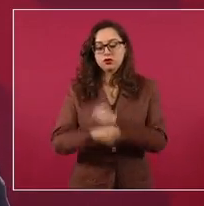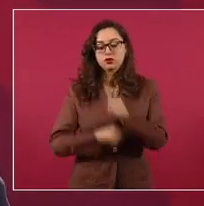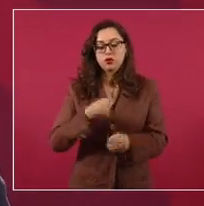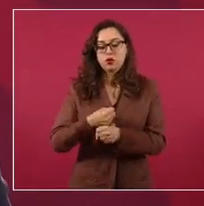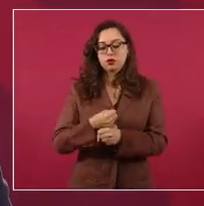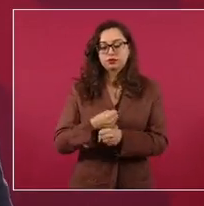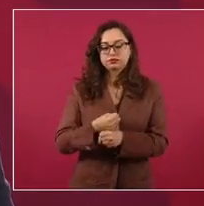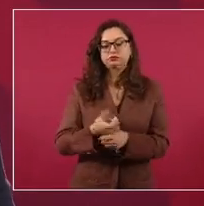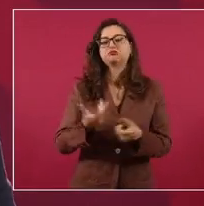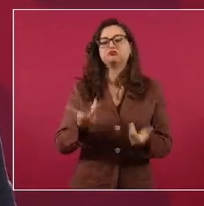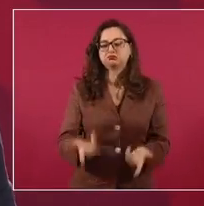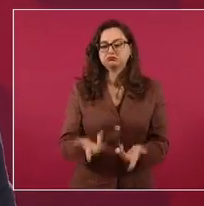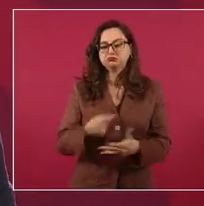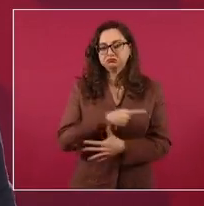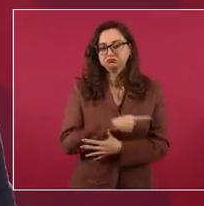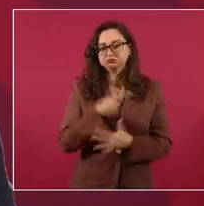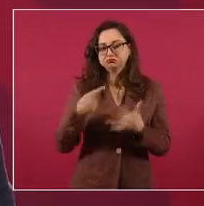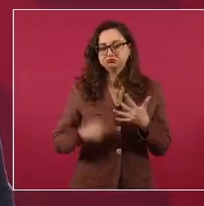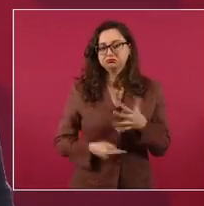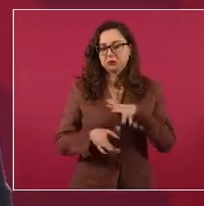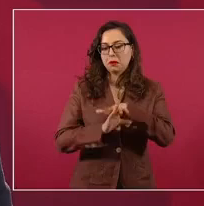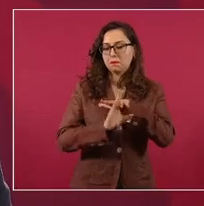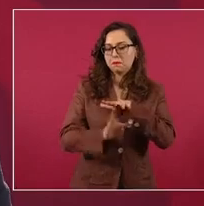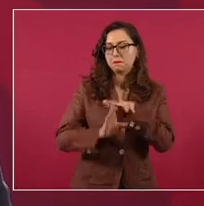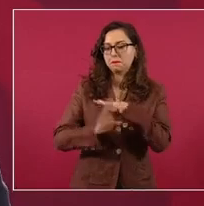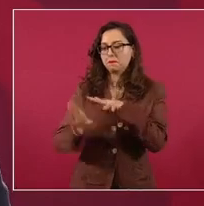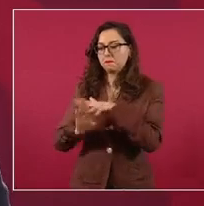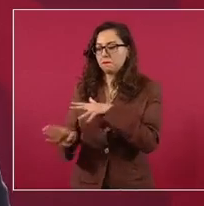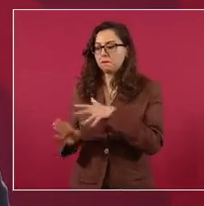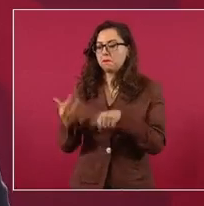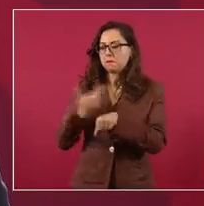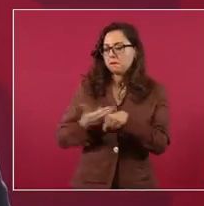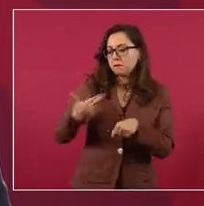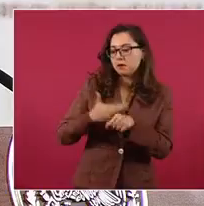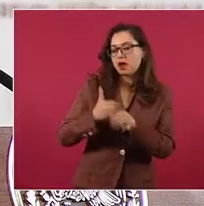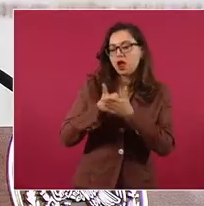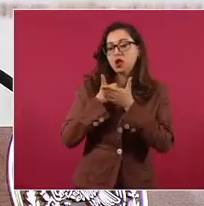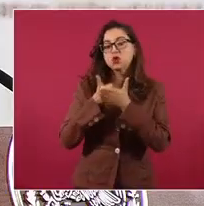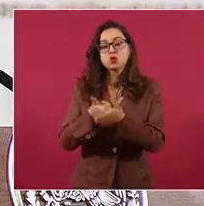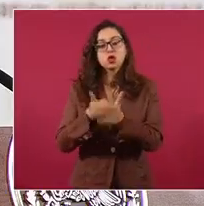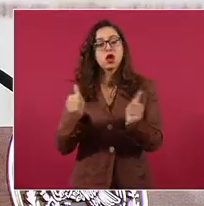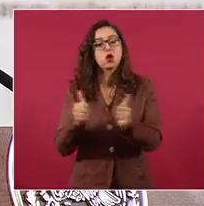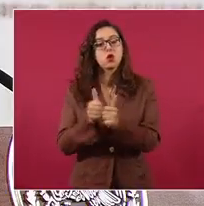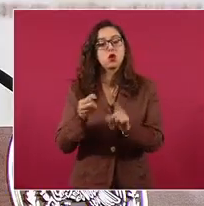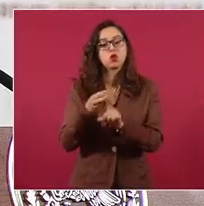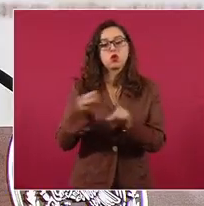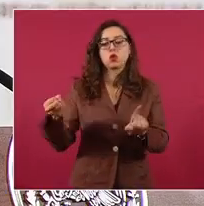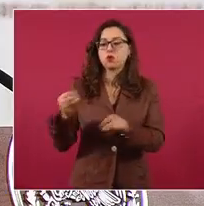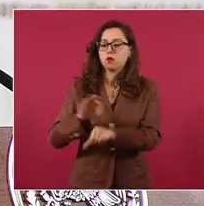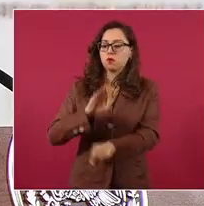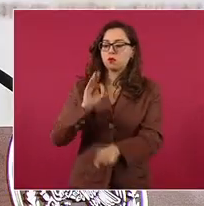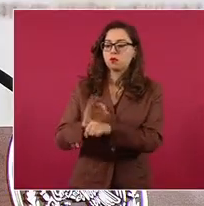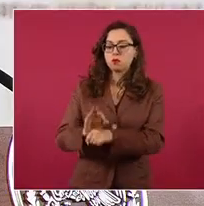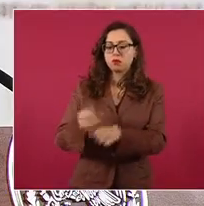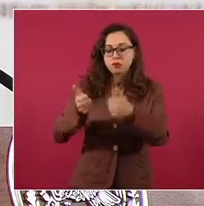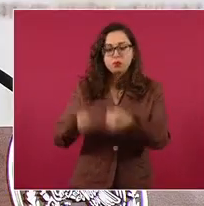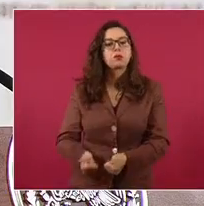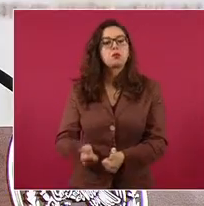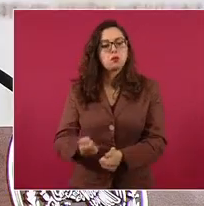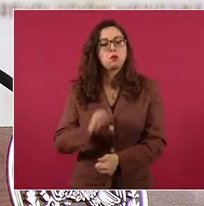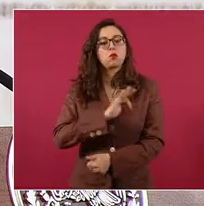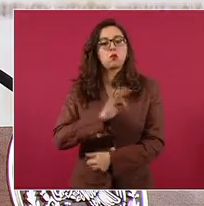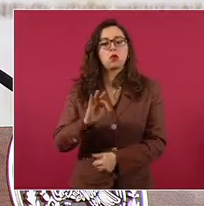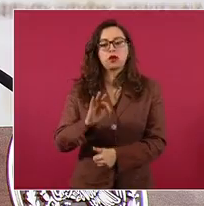otorgado diversos instrumentos migratorios de regulación y de refugio que han beneficiado